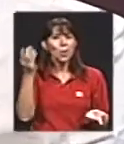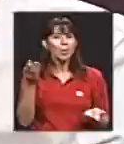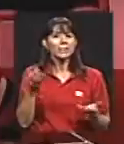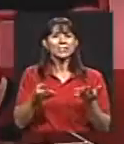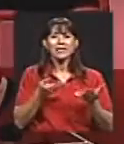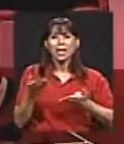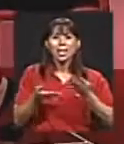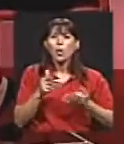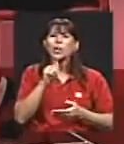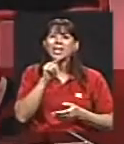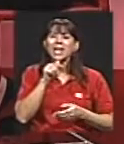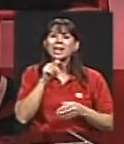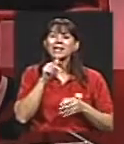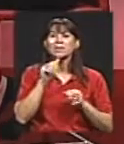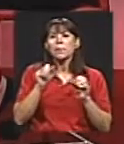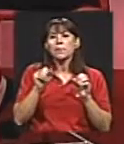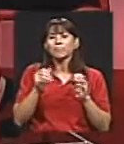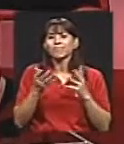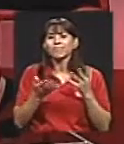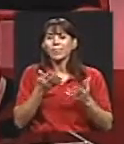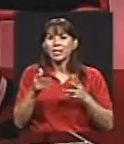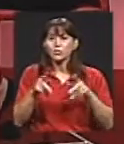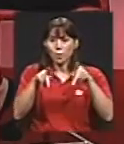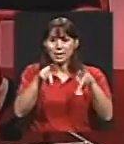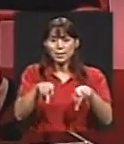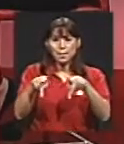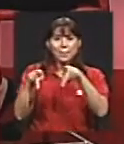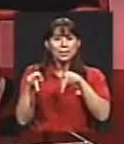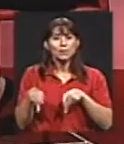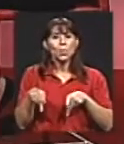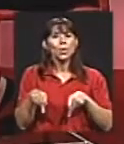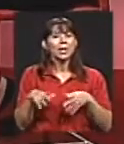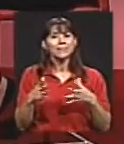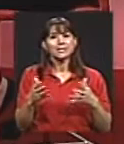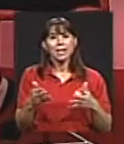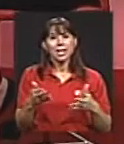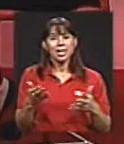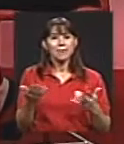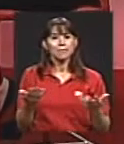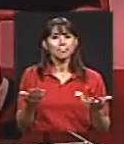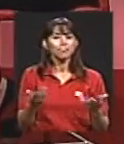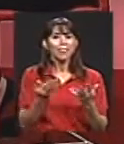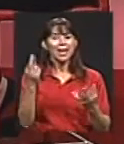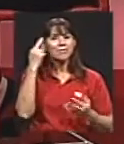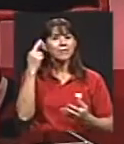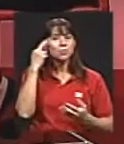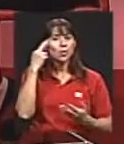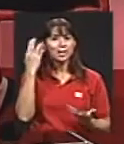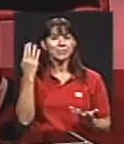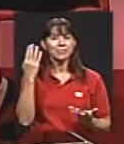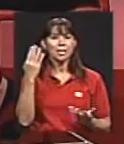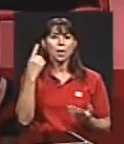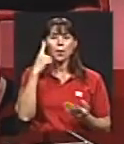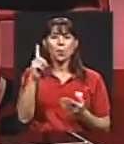que administraciones o quiénes podrían ser eventualmente las figuras o las personas de alguna manera o las razones por las cuales